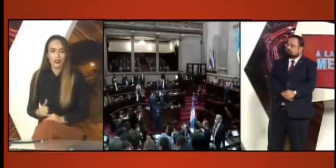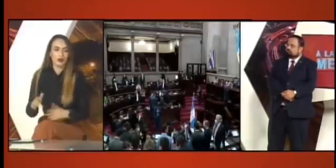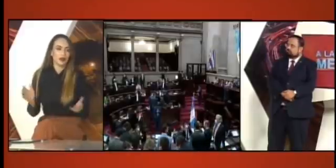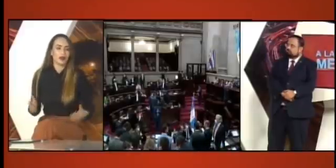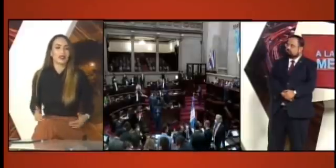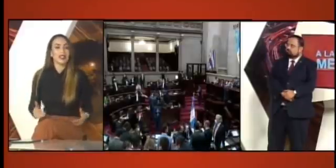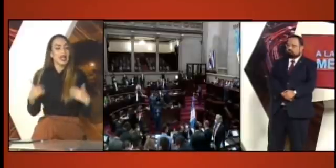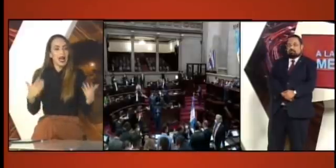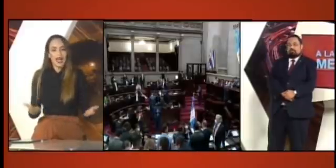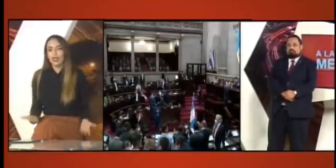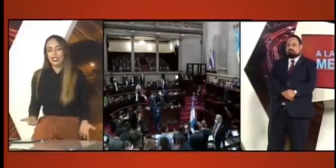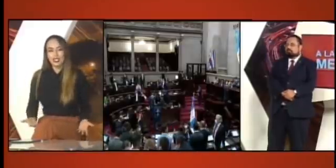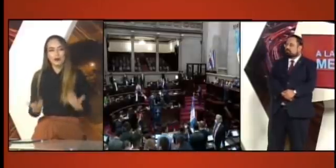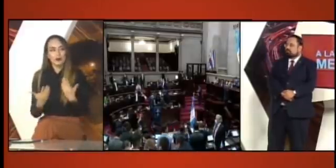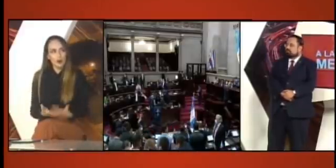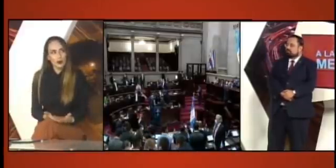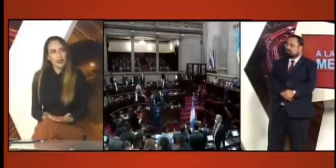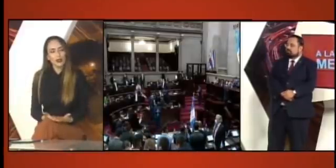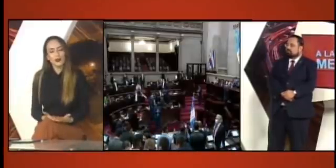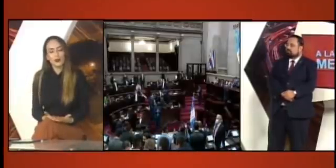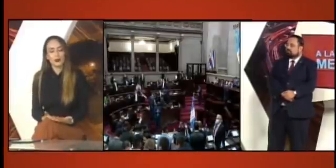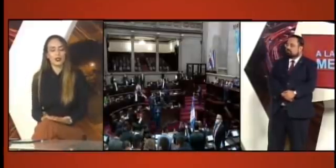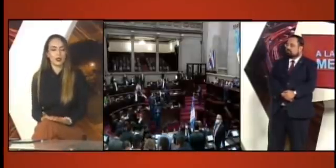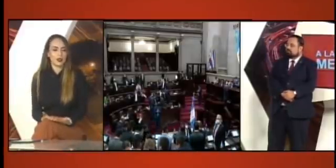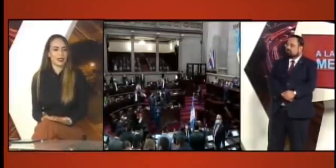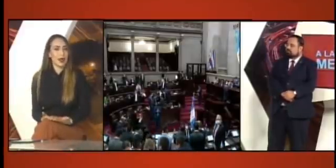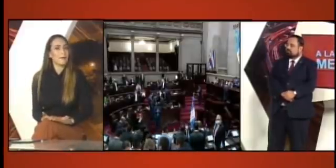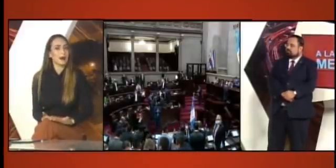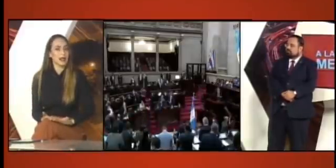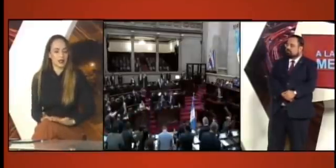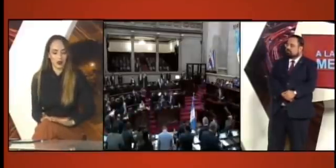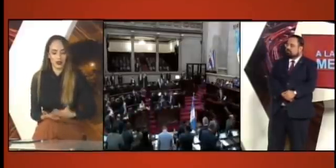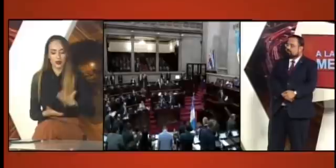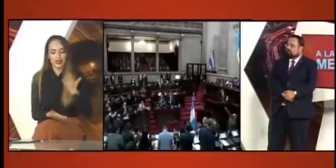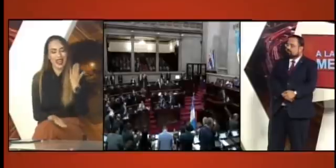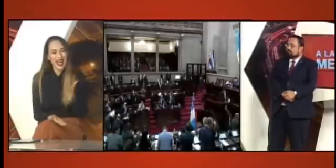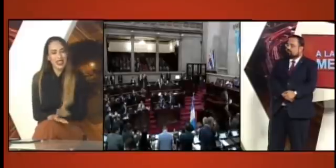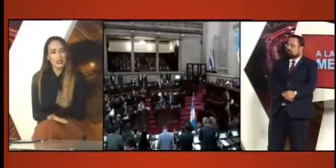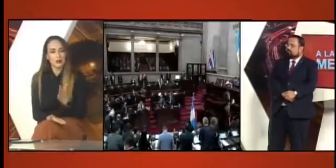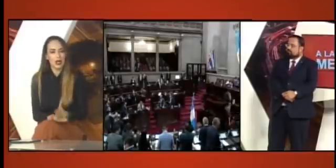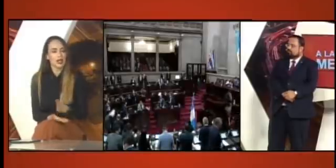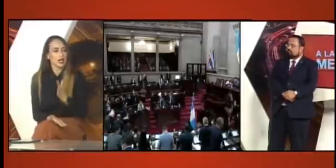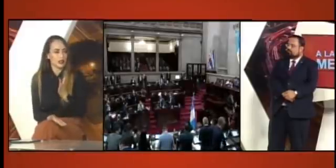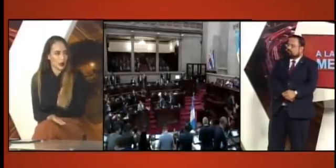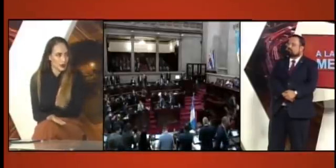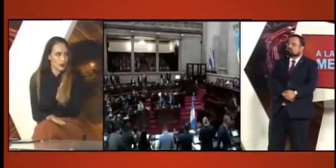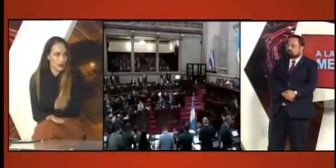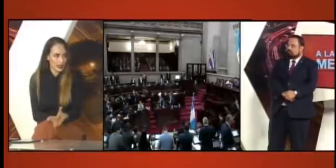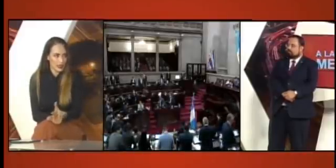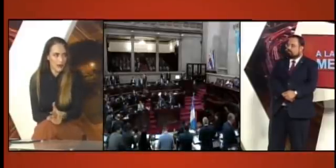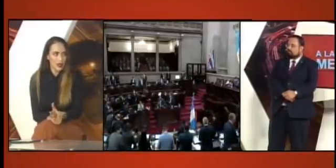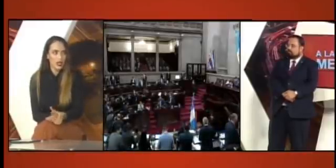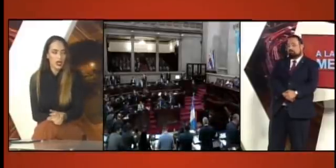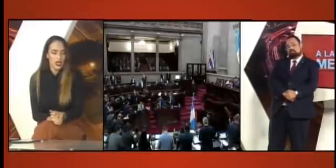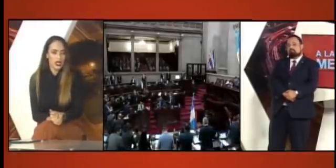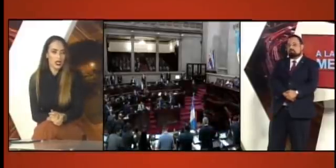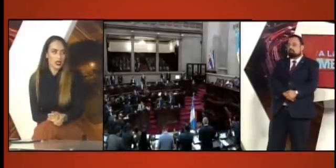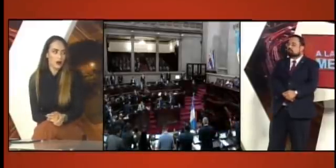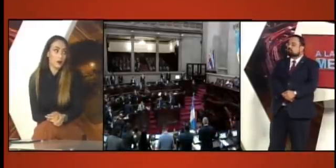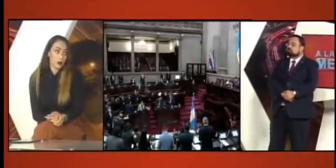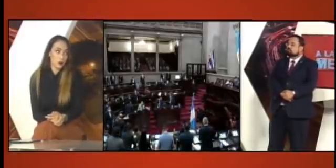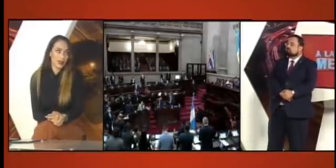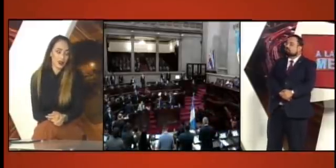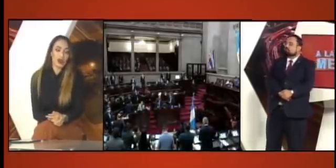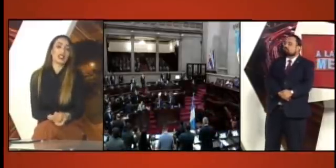el proceso entonces ahí no tenemos forma de nosotros entonces ampararnos entonces hay que esperar hasta la última instancia y estar